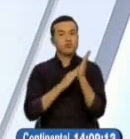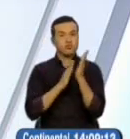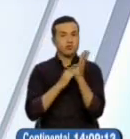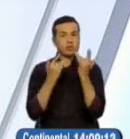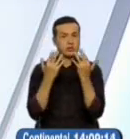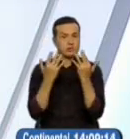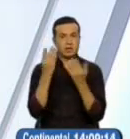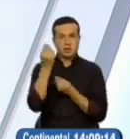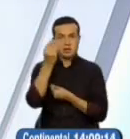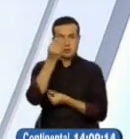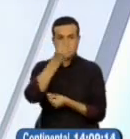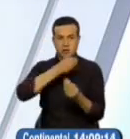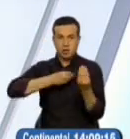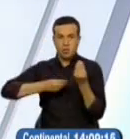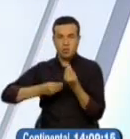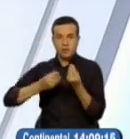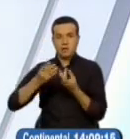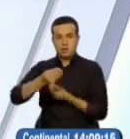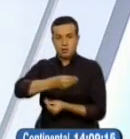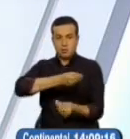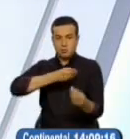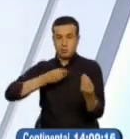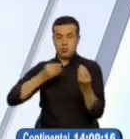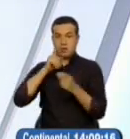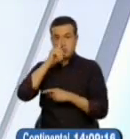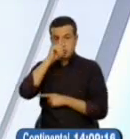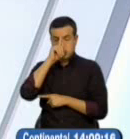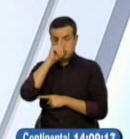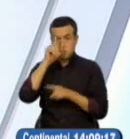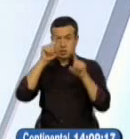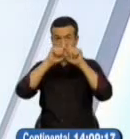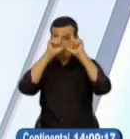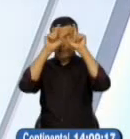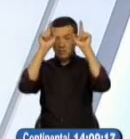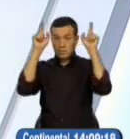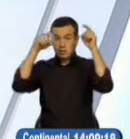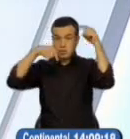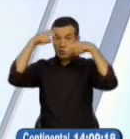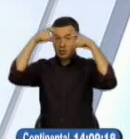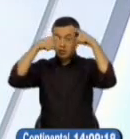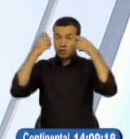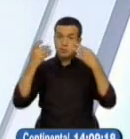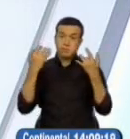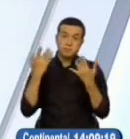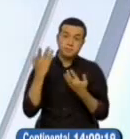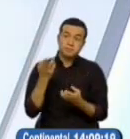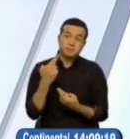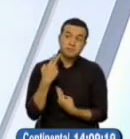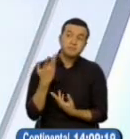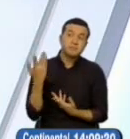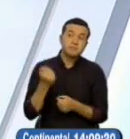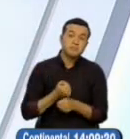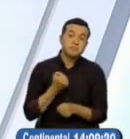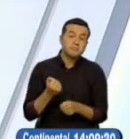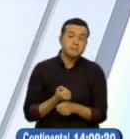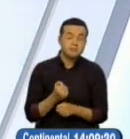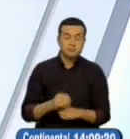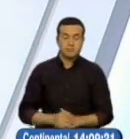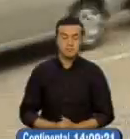la devolución de su dinero, mientras los empleados de la entidad crediticia esperan respuestas laborales.